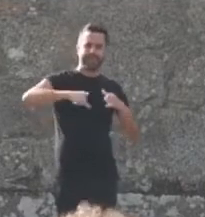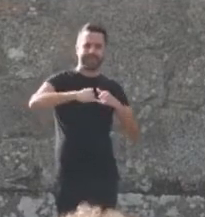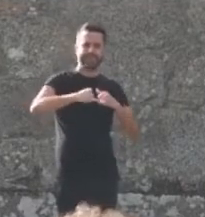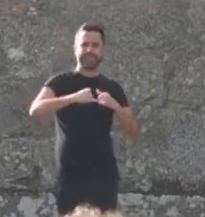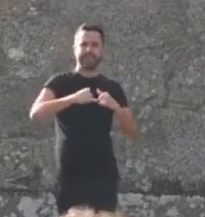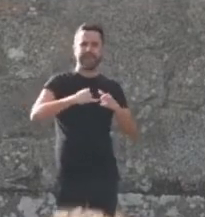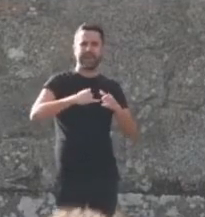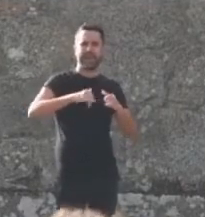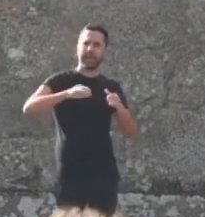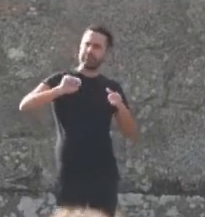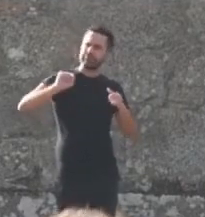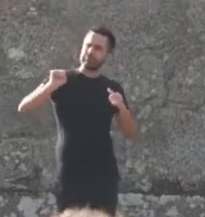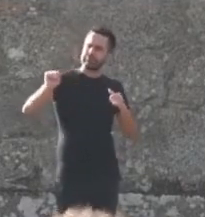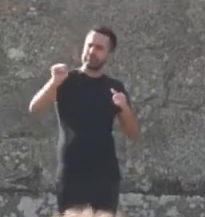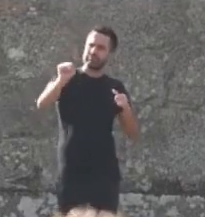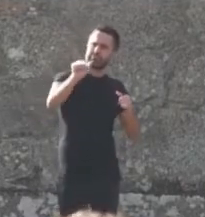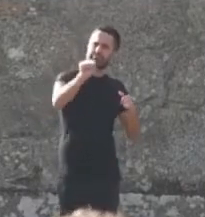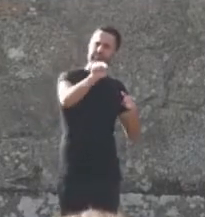un recordo meu.